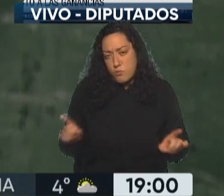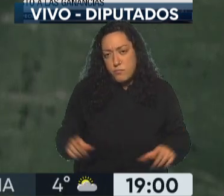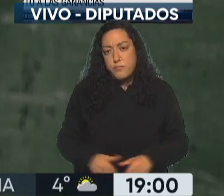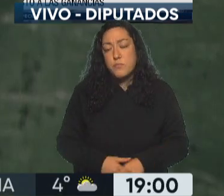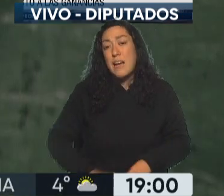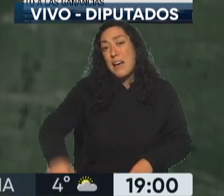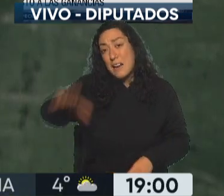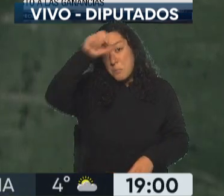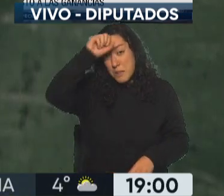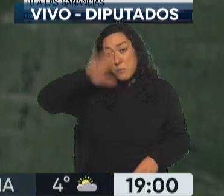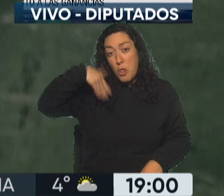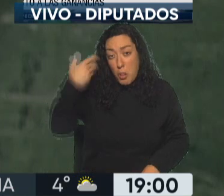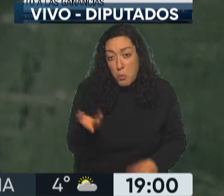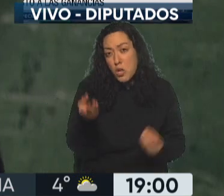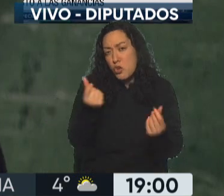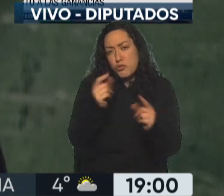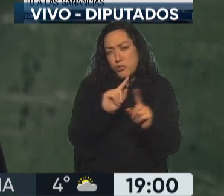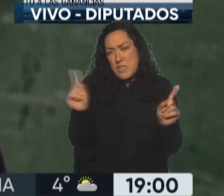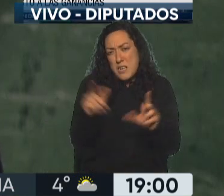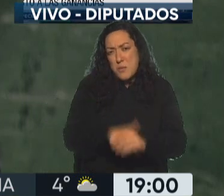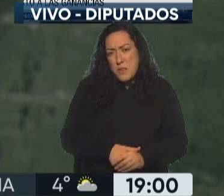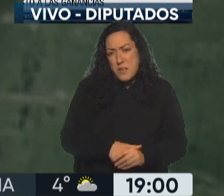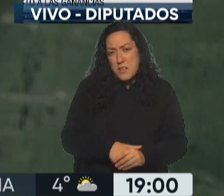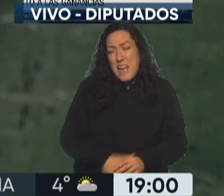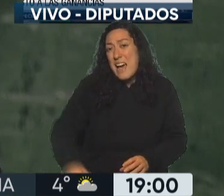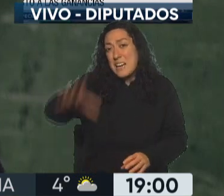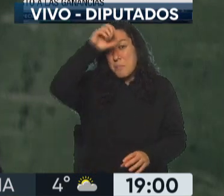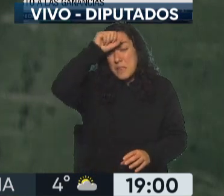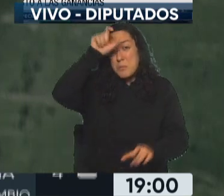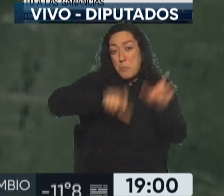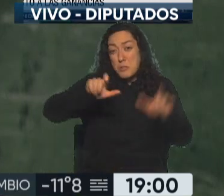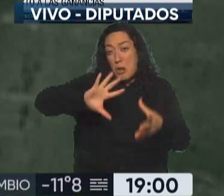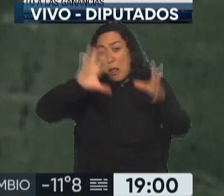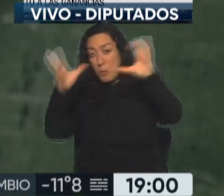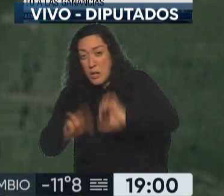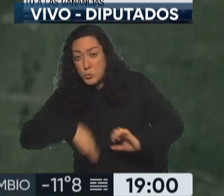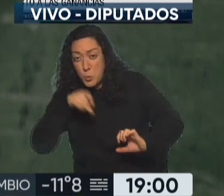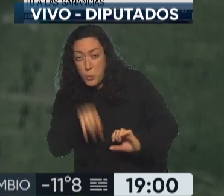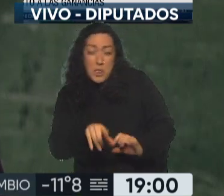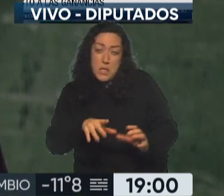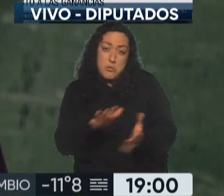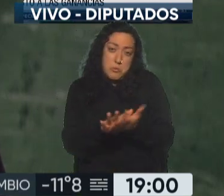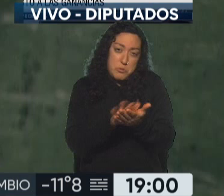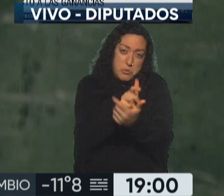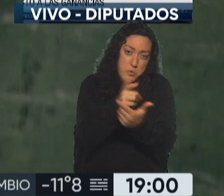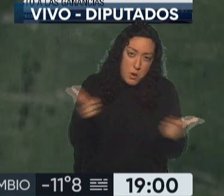no sirve de nada. El arrepentimiento no repara las vidas estropeadas, la vida sin futuro,